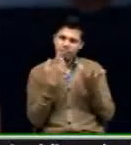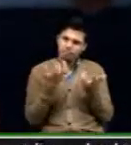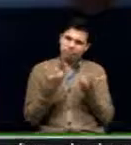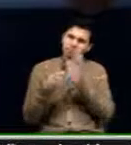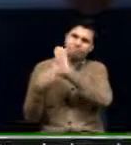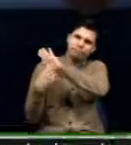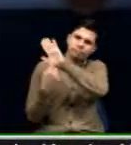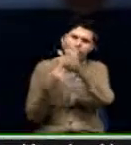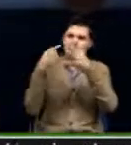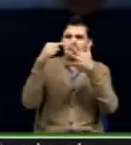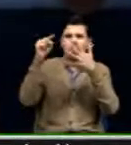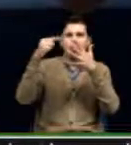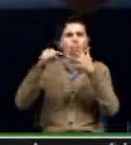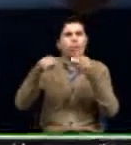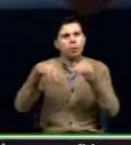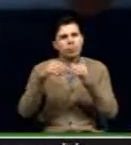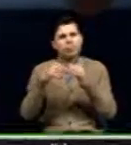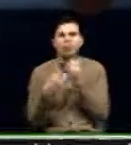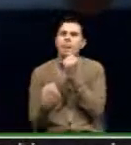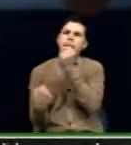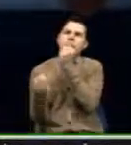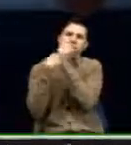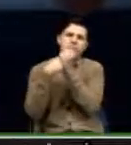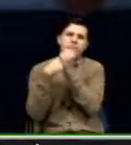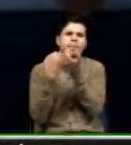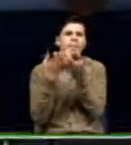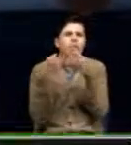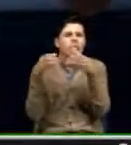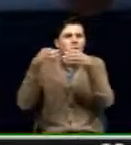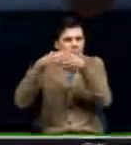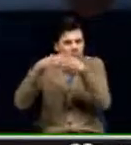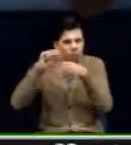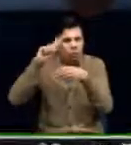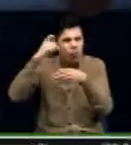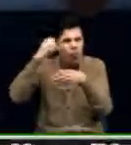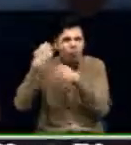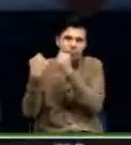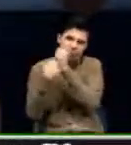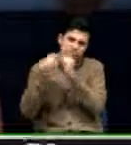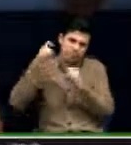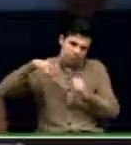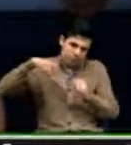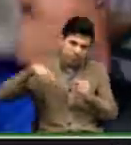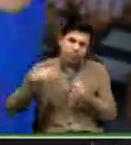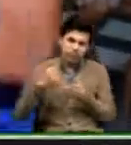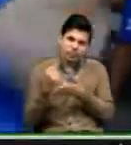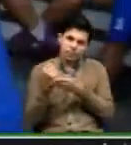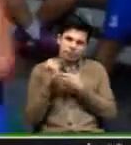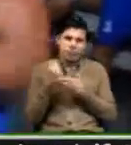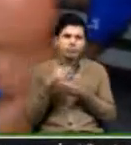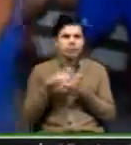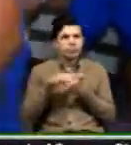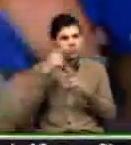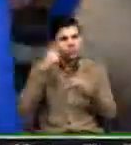saber también, necesitamos tener apoyo más de parte de la gobernación también, para que pues, de cierta